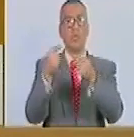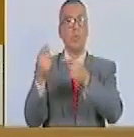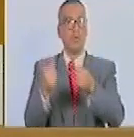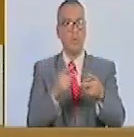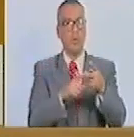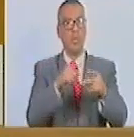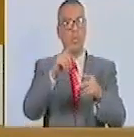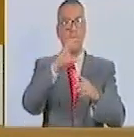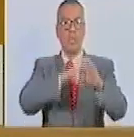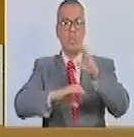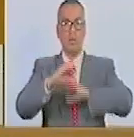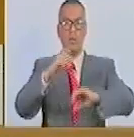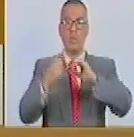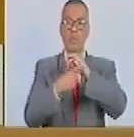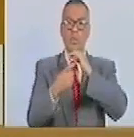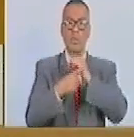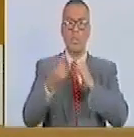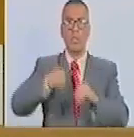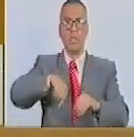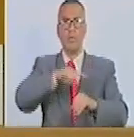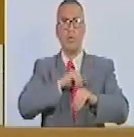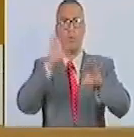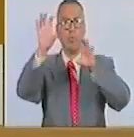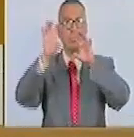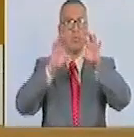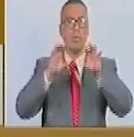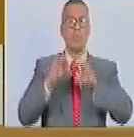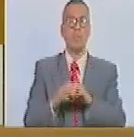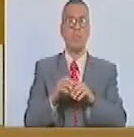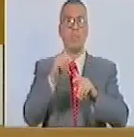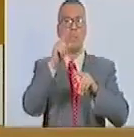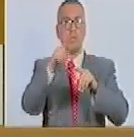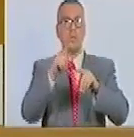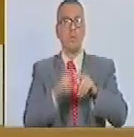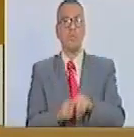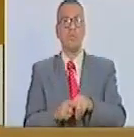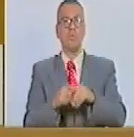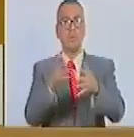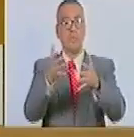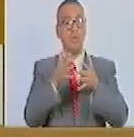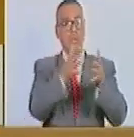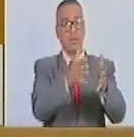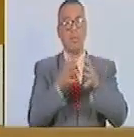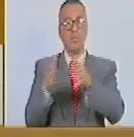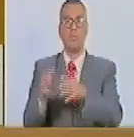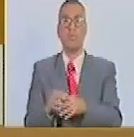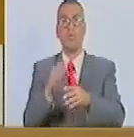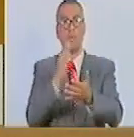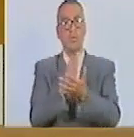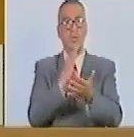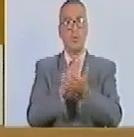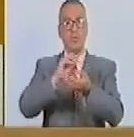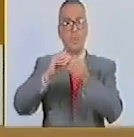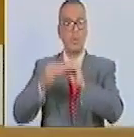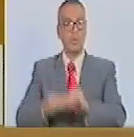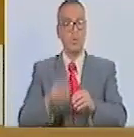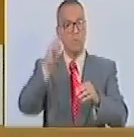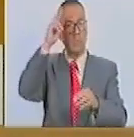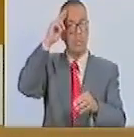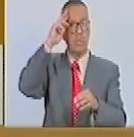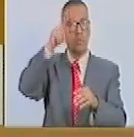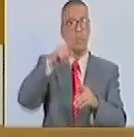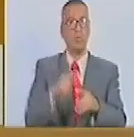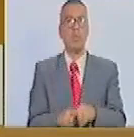financieros, científico-tecnológicos de nuestros países bajo el formato ganar-ganar y siempre ajustado al respeto